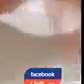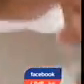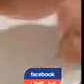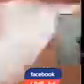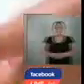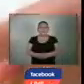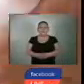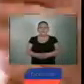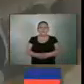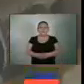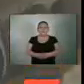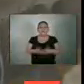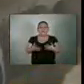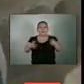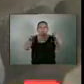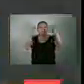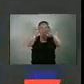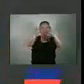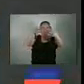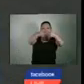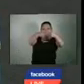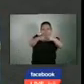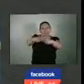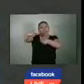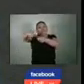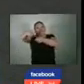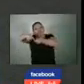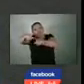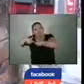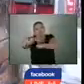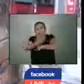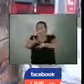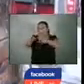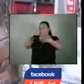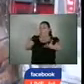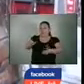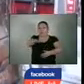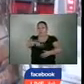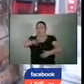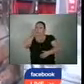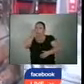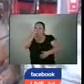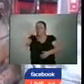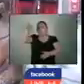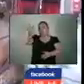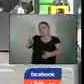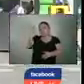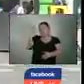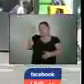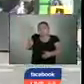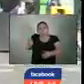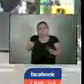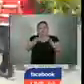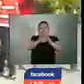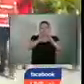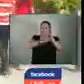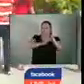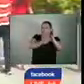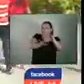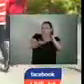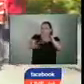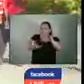el agua, electricidad, combustible, muebles, restaurantes, hoteles, artículos de hogar y